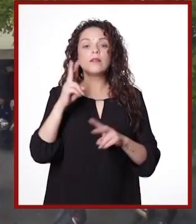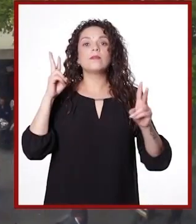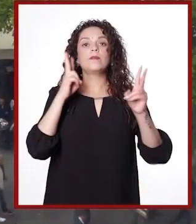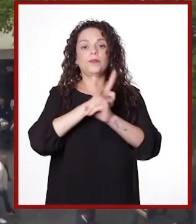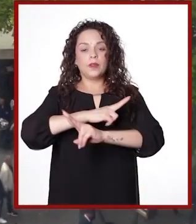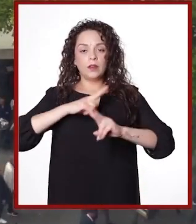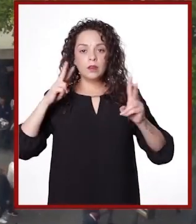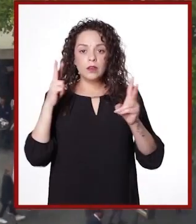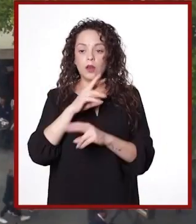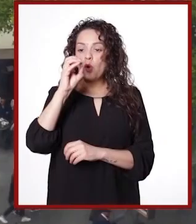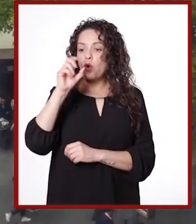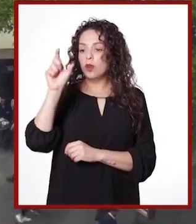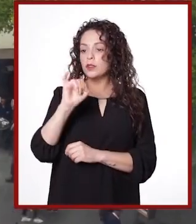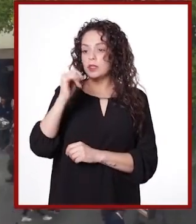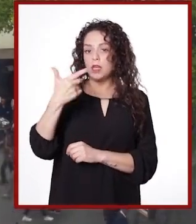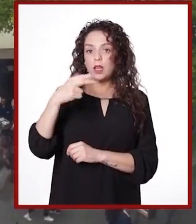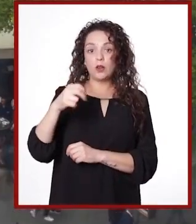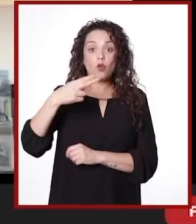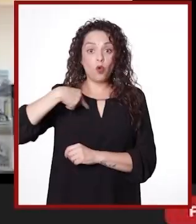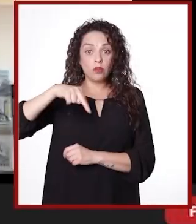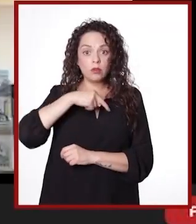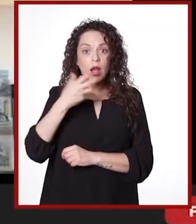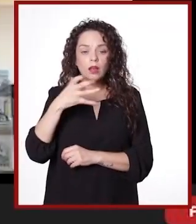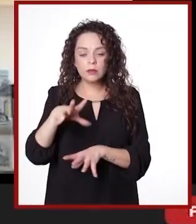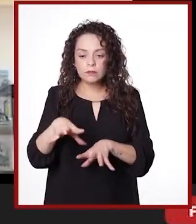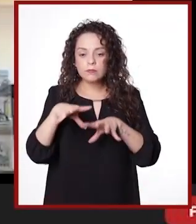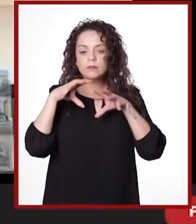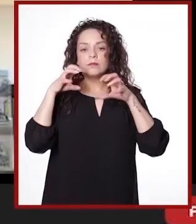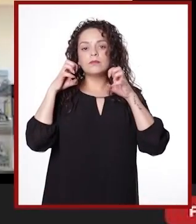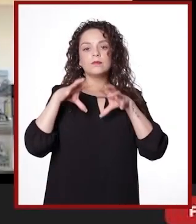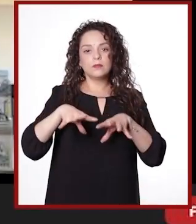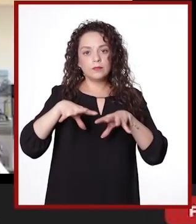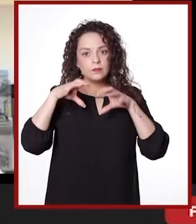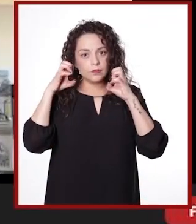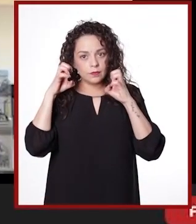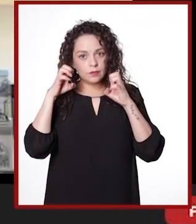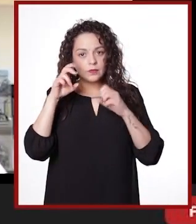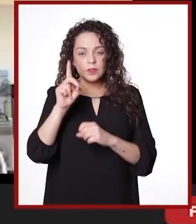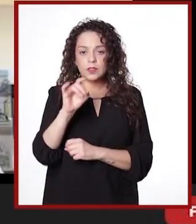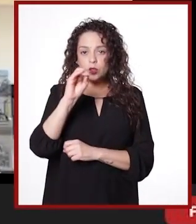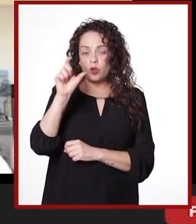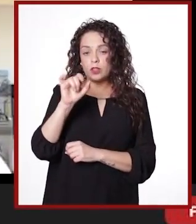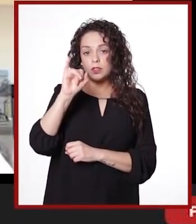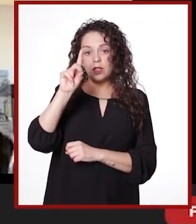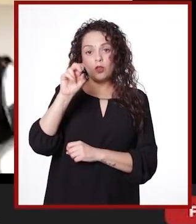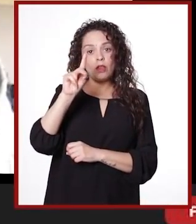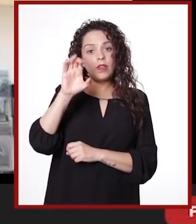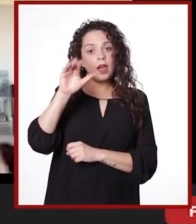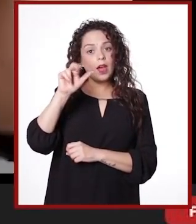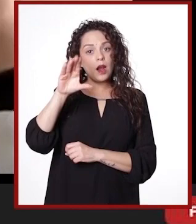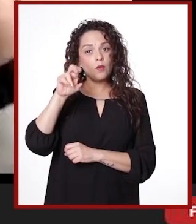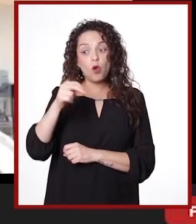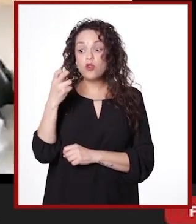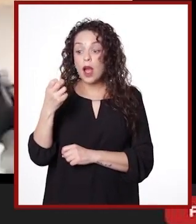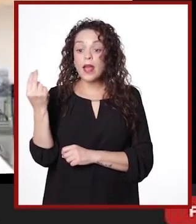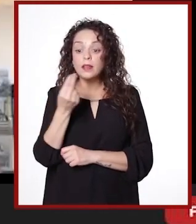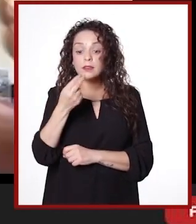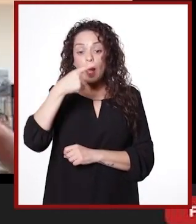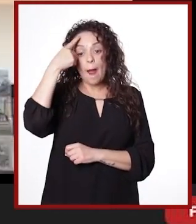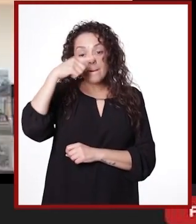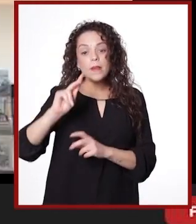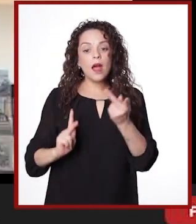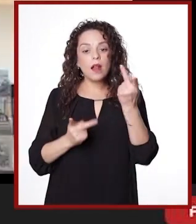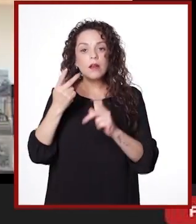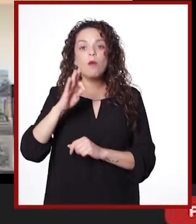oxígeno nosotros lo respiramos y nosotros exhalamos dióxido de carbono, que es lo que las plantas necesitan para producir oxígeno. Entonces estamos en una especie